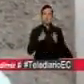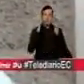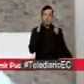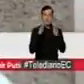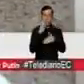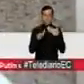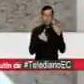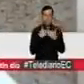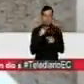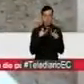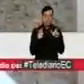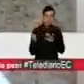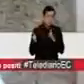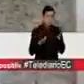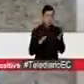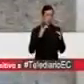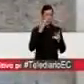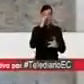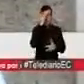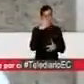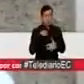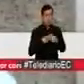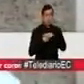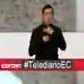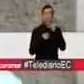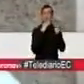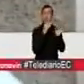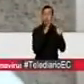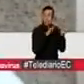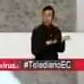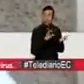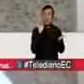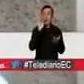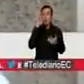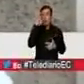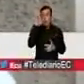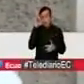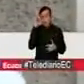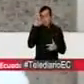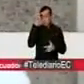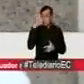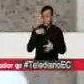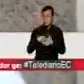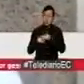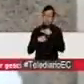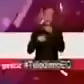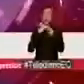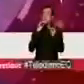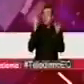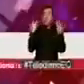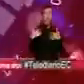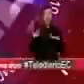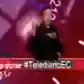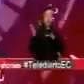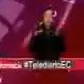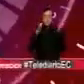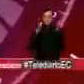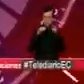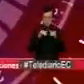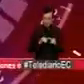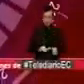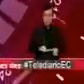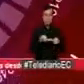a todo tipo de fallecidos, no solamente COVID, presunción de COVID o cualquier tipo de fallecido. Continuar